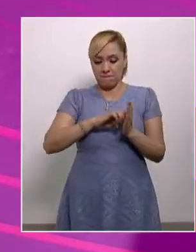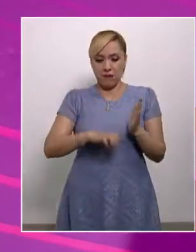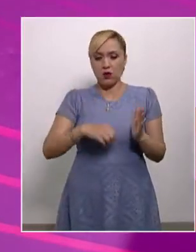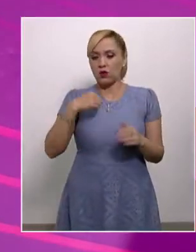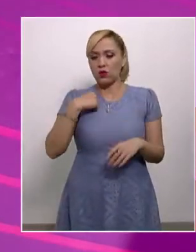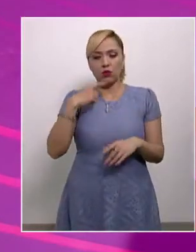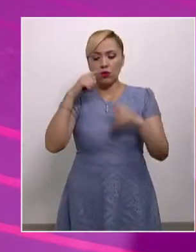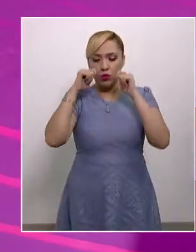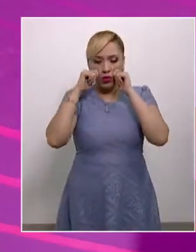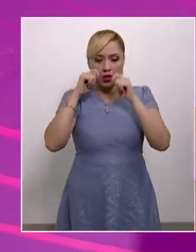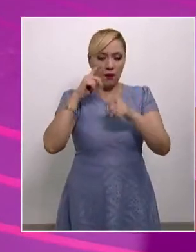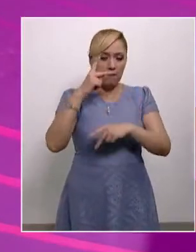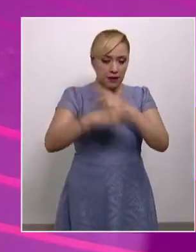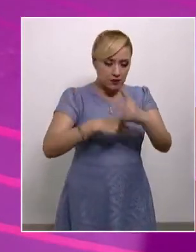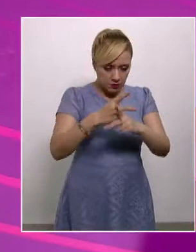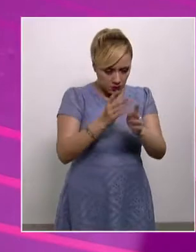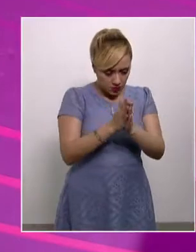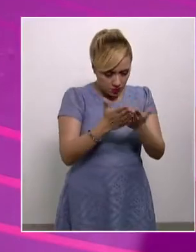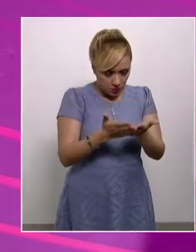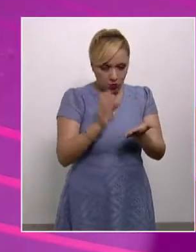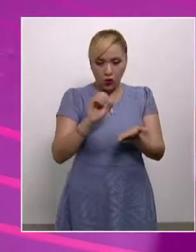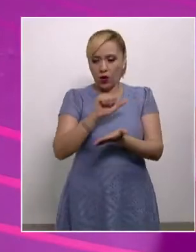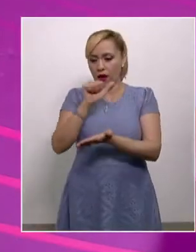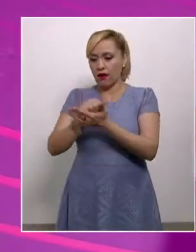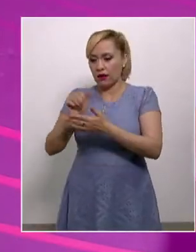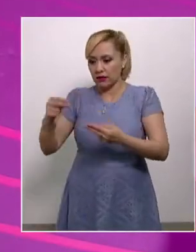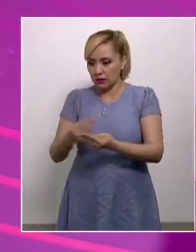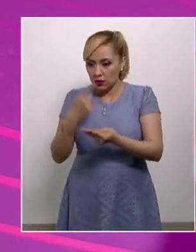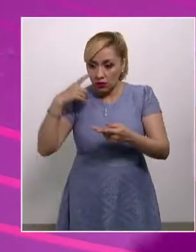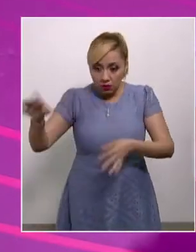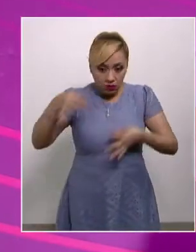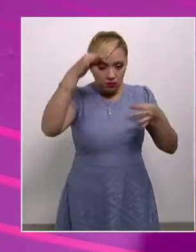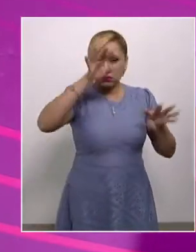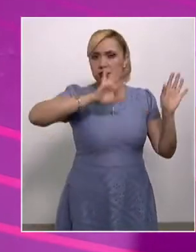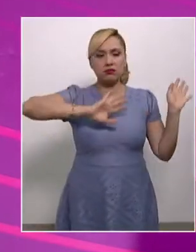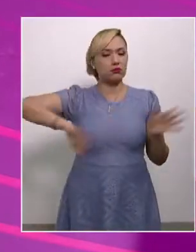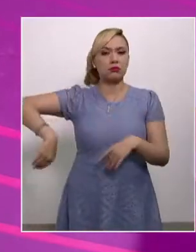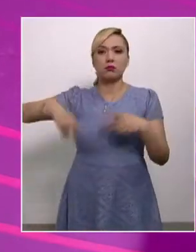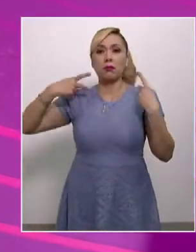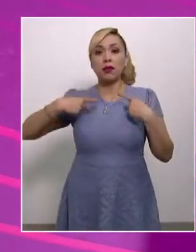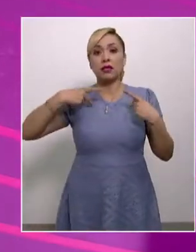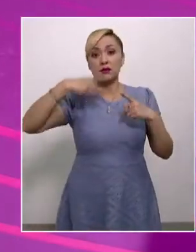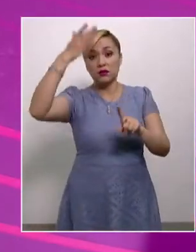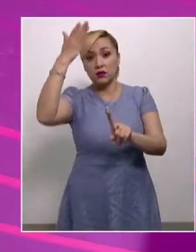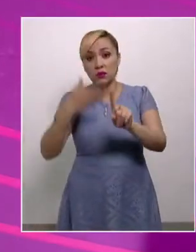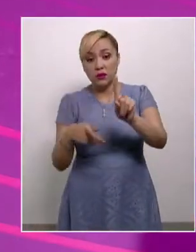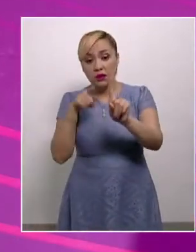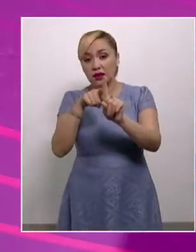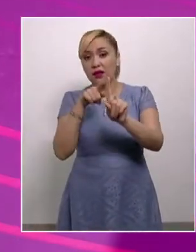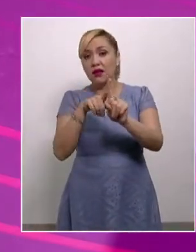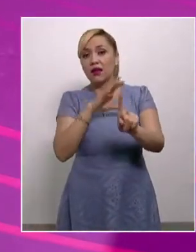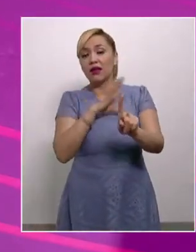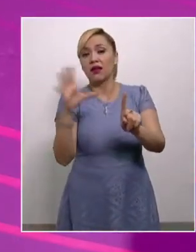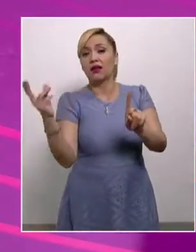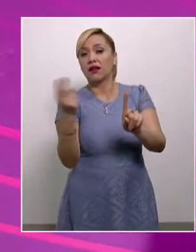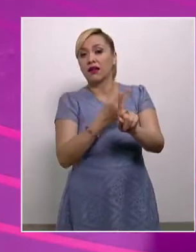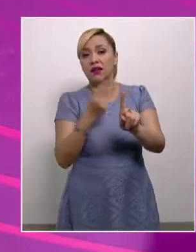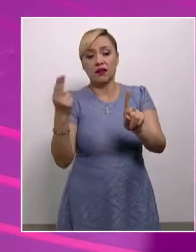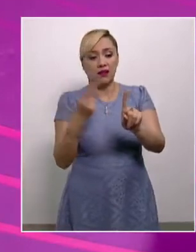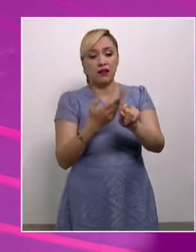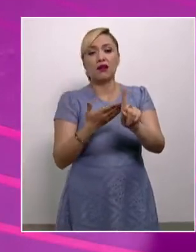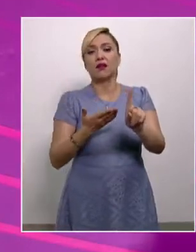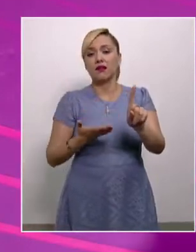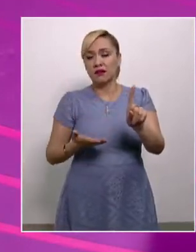color de tu pasaporte o qué dice tu acta de nacimiento. Lo que está viendo es que eres una persona que tiene una necesidad, que yo o la organización en la que